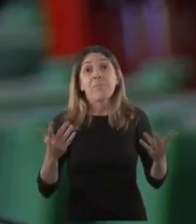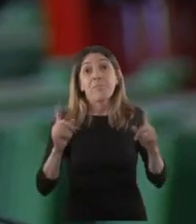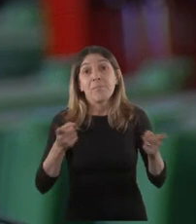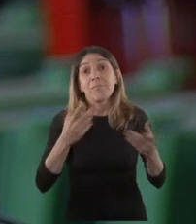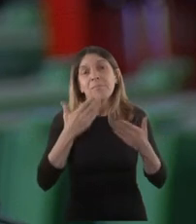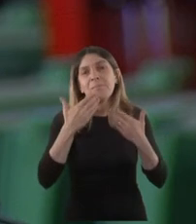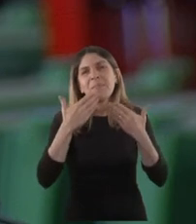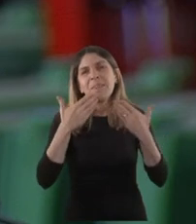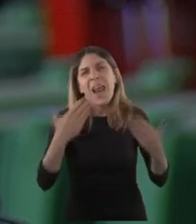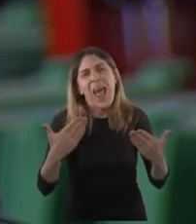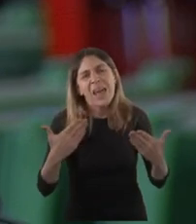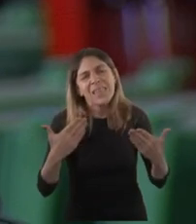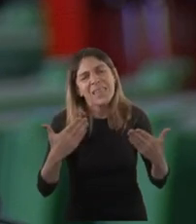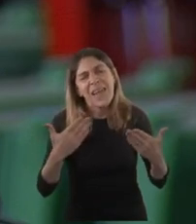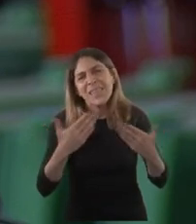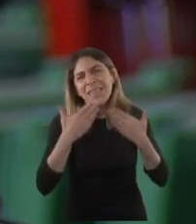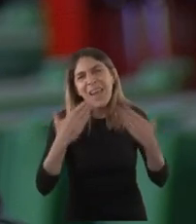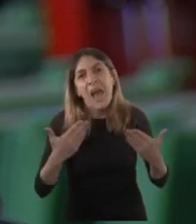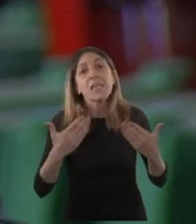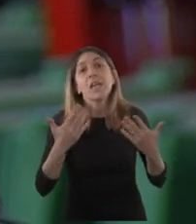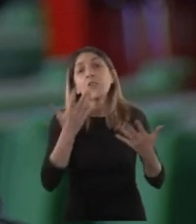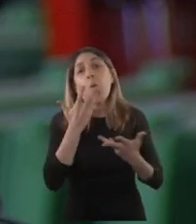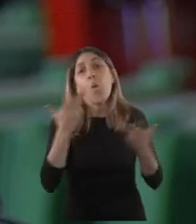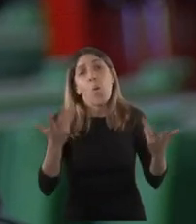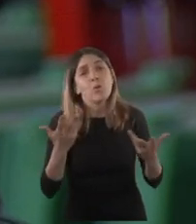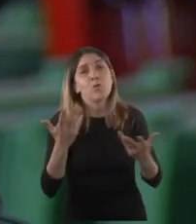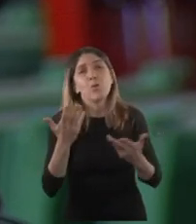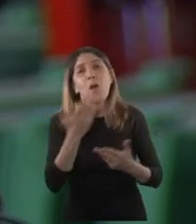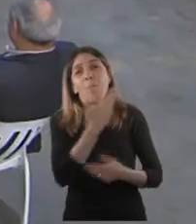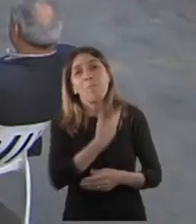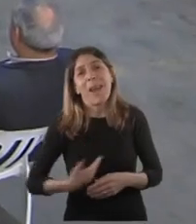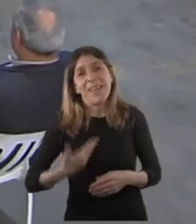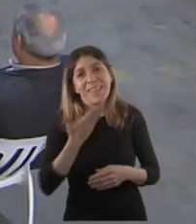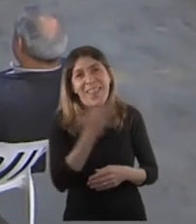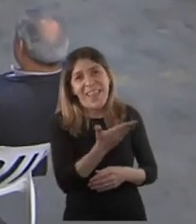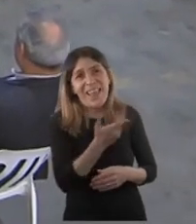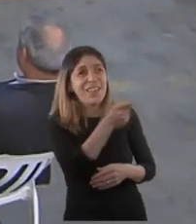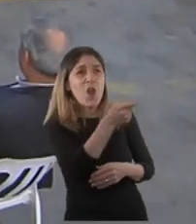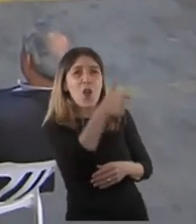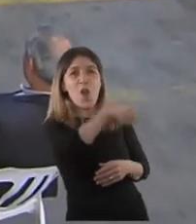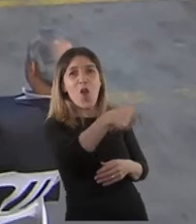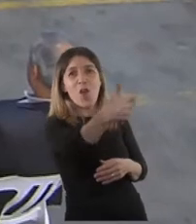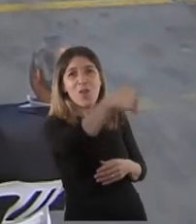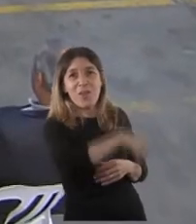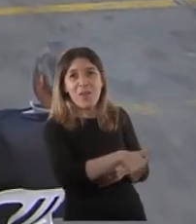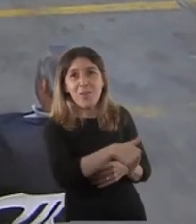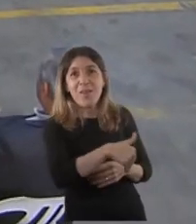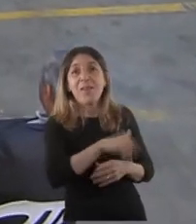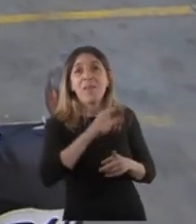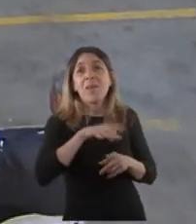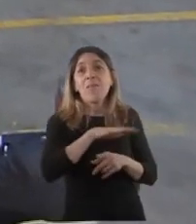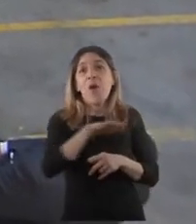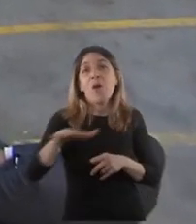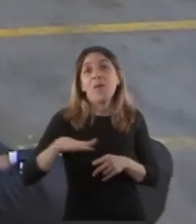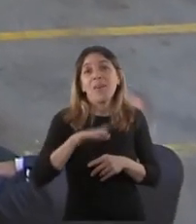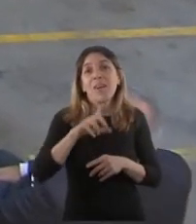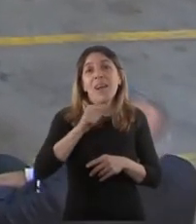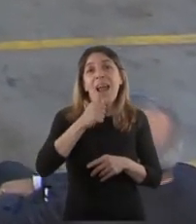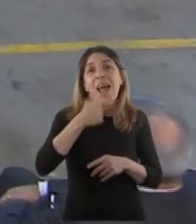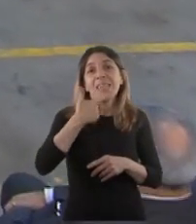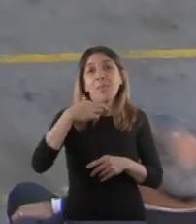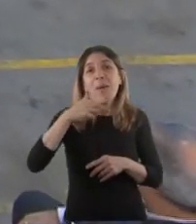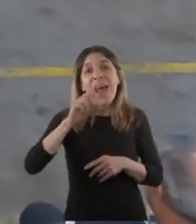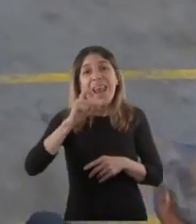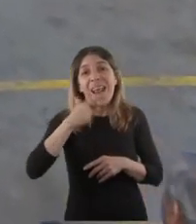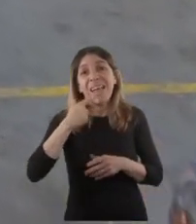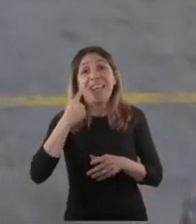Agradecer mucho, así que es un gusto, señor presidente, que hoy esté acá, en Las Parejas, en nuestra empresa,